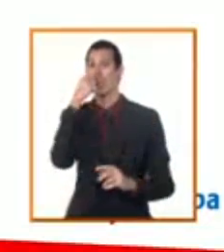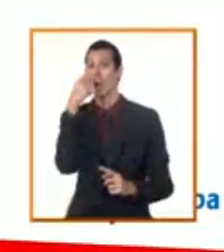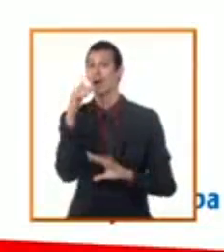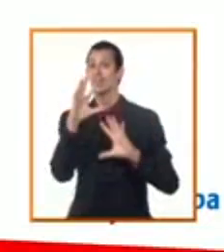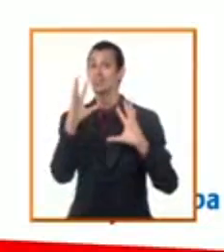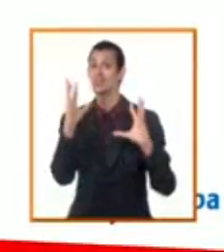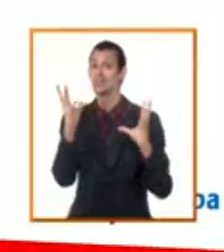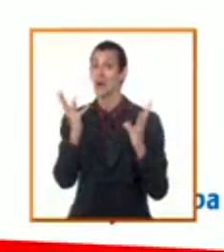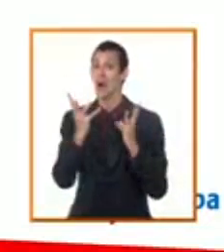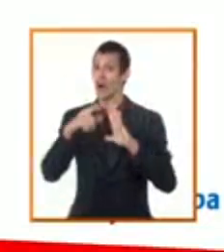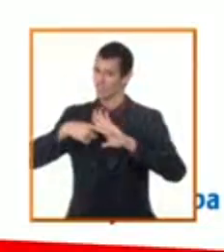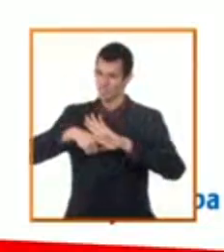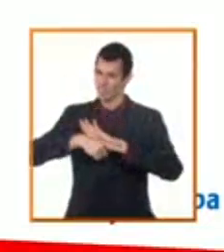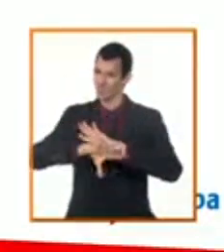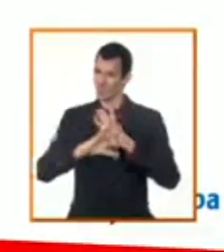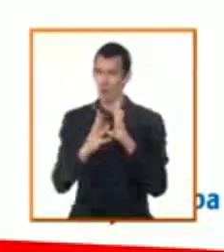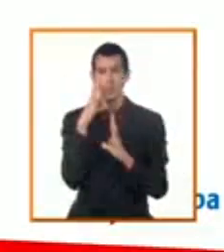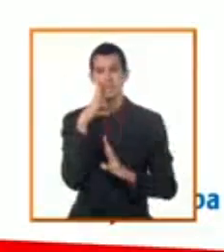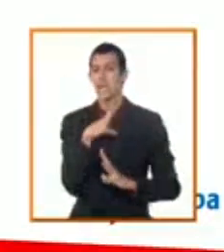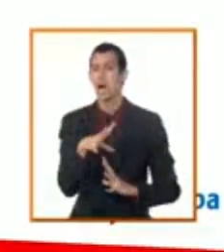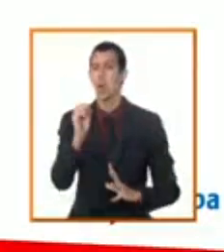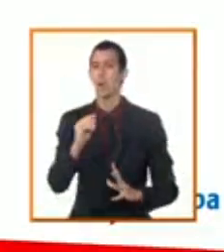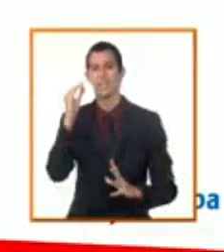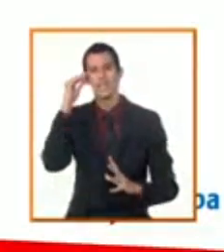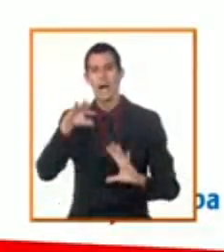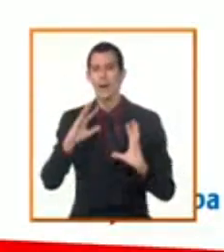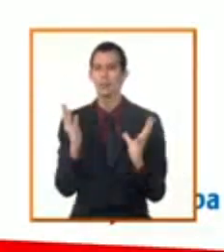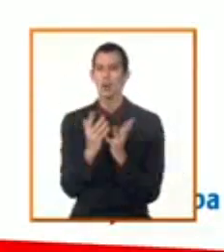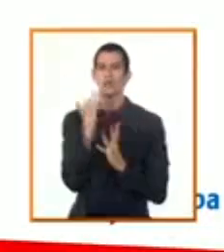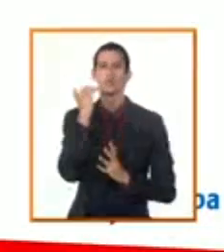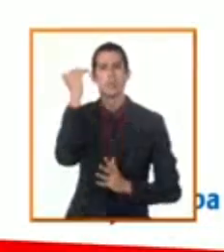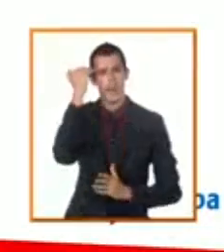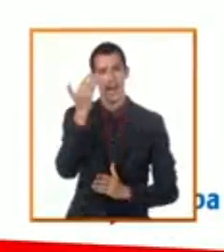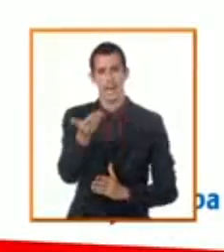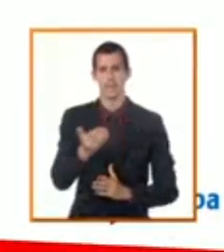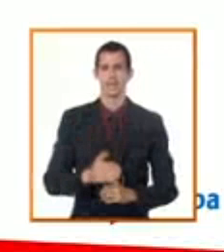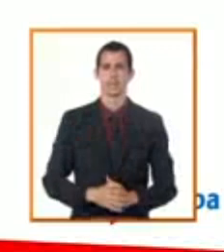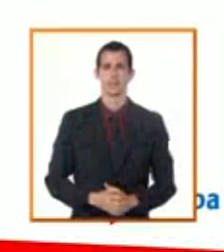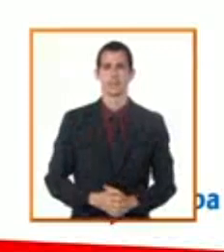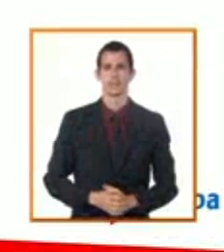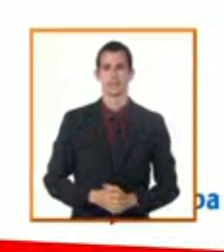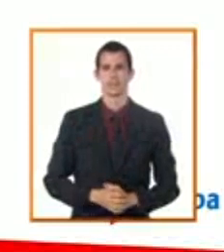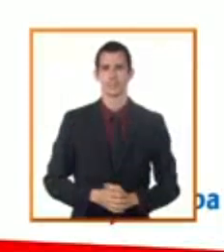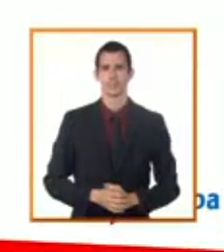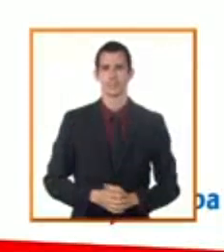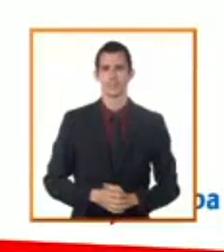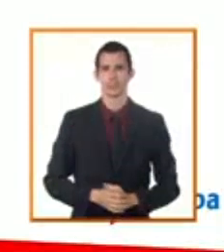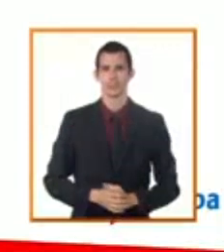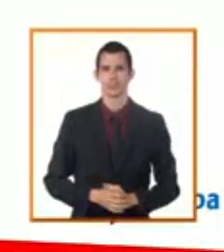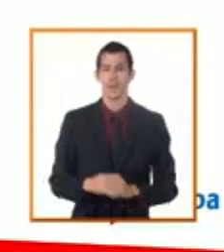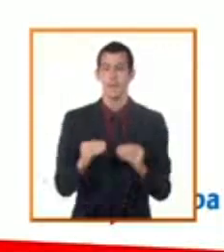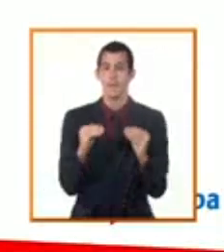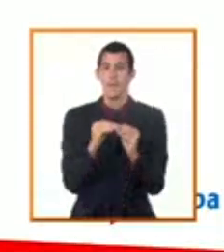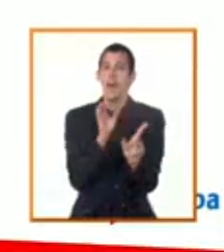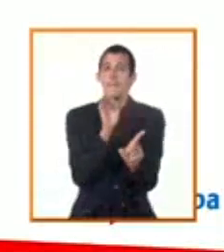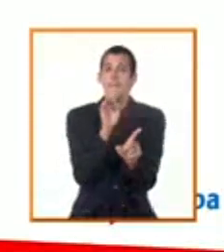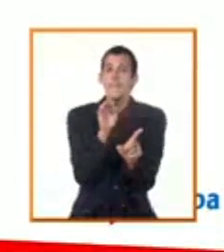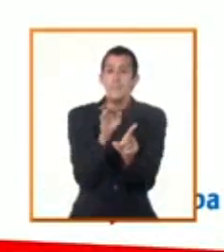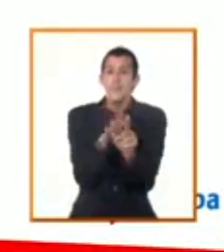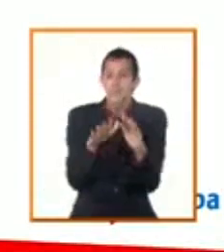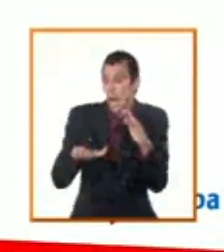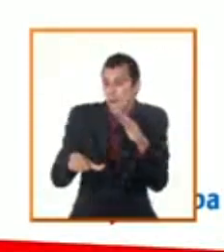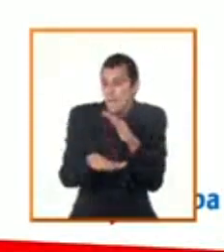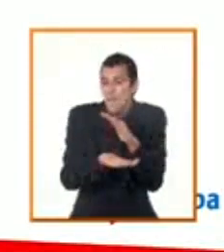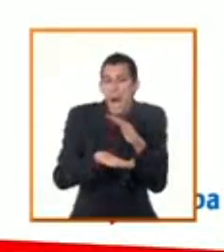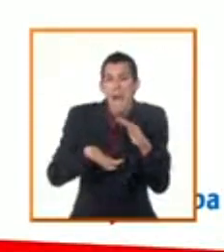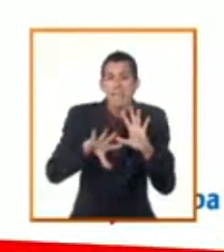papel fundamental. La prevención en nuestro país, la educación a nuestros educandos, el tema de la atención a